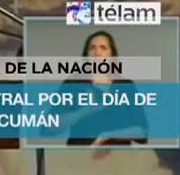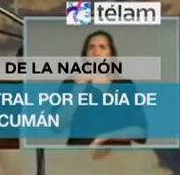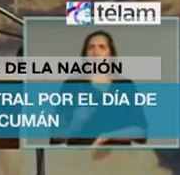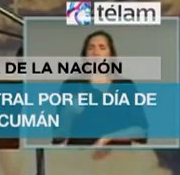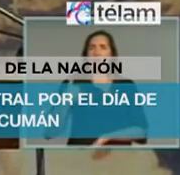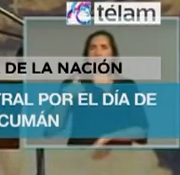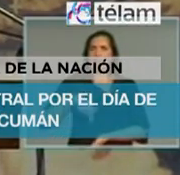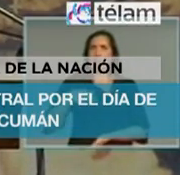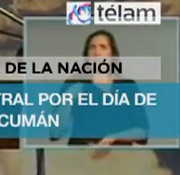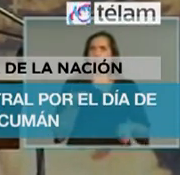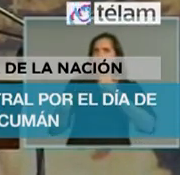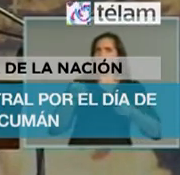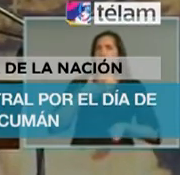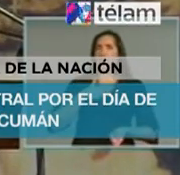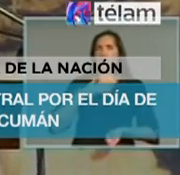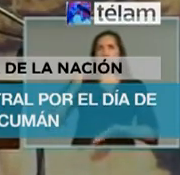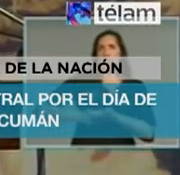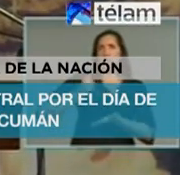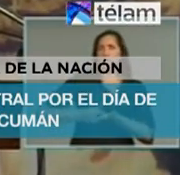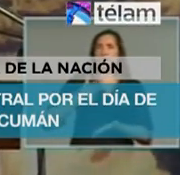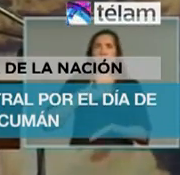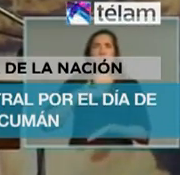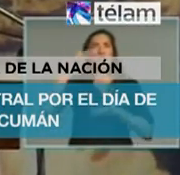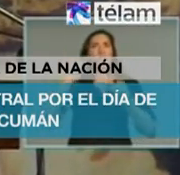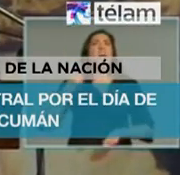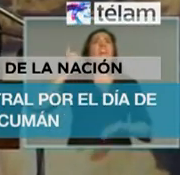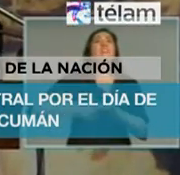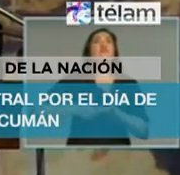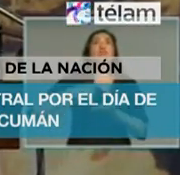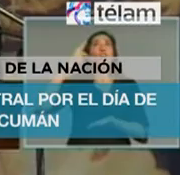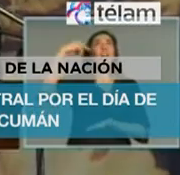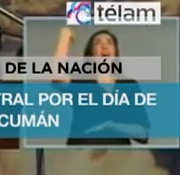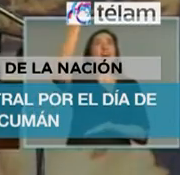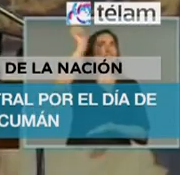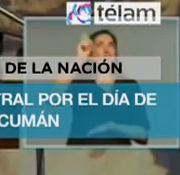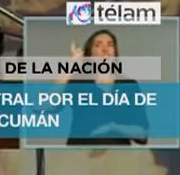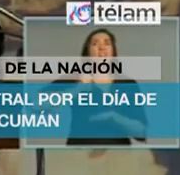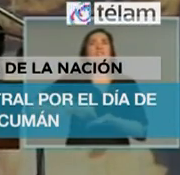ahora que la decisión volvió a ser nacional, tomada aquí,